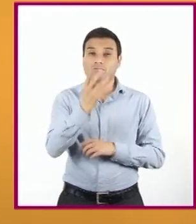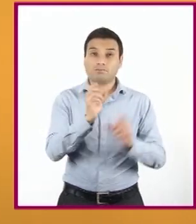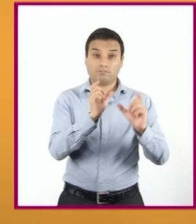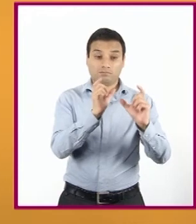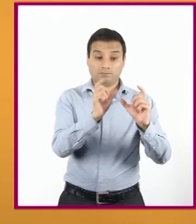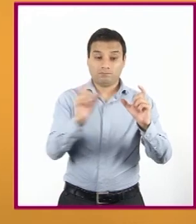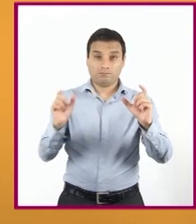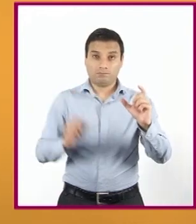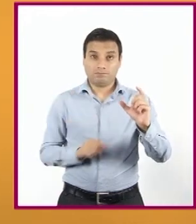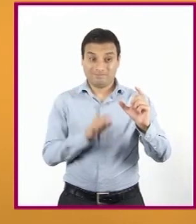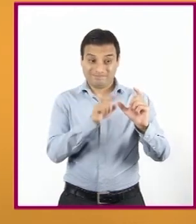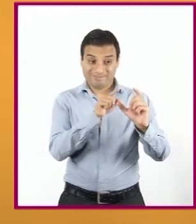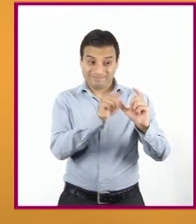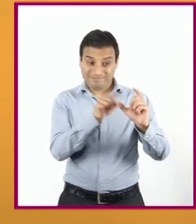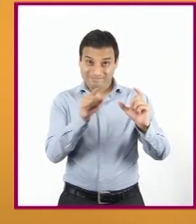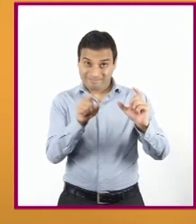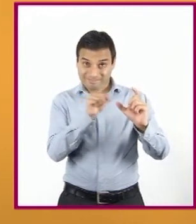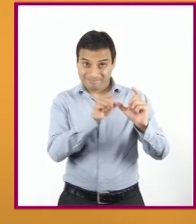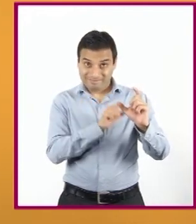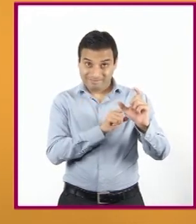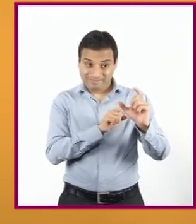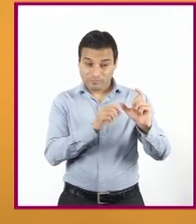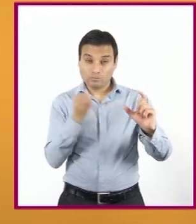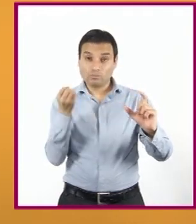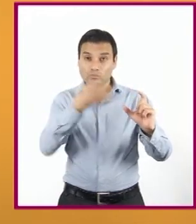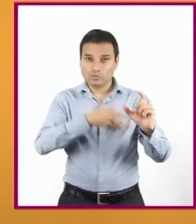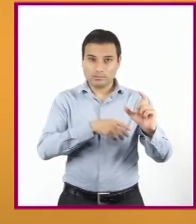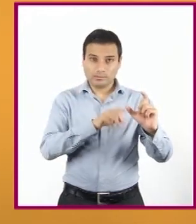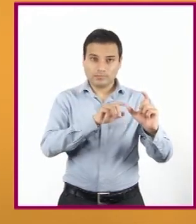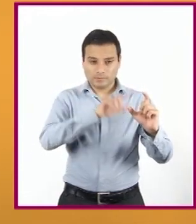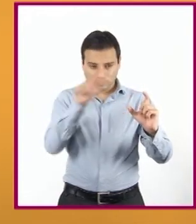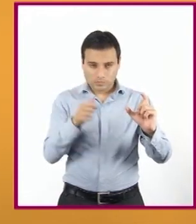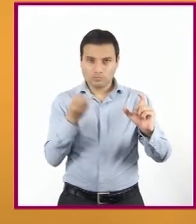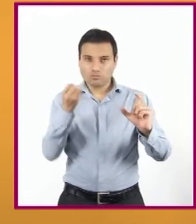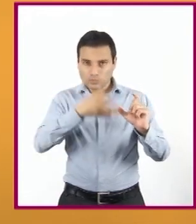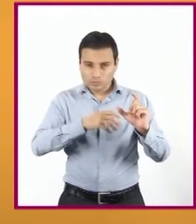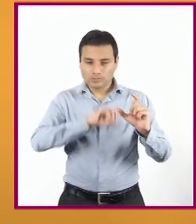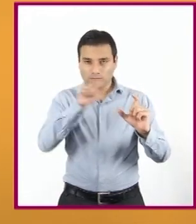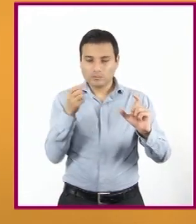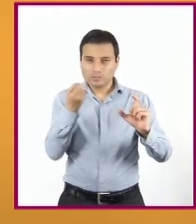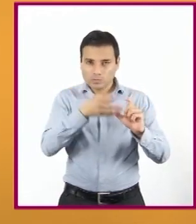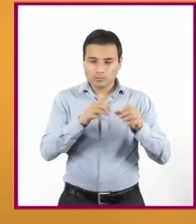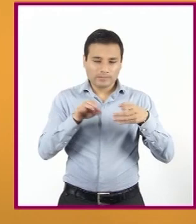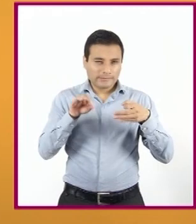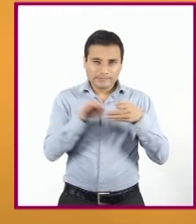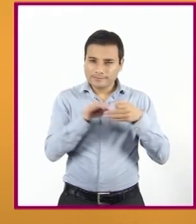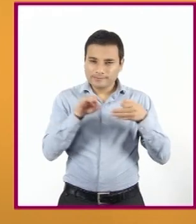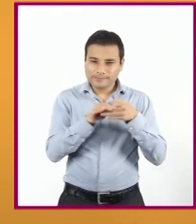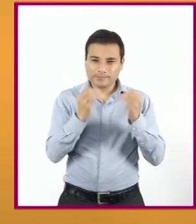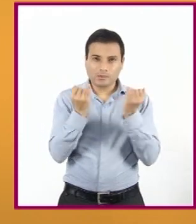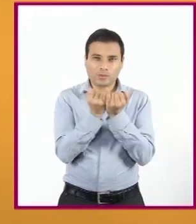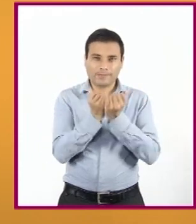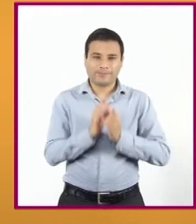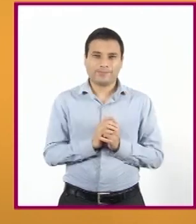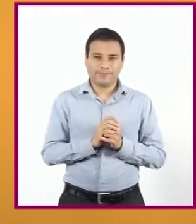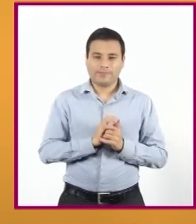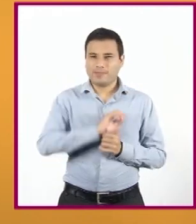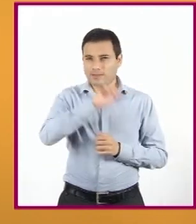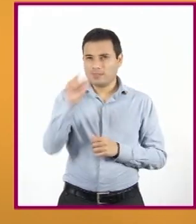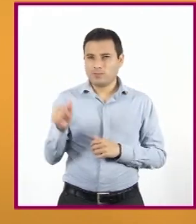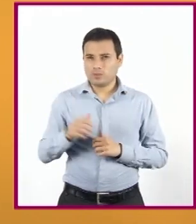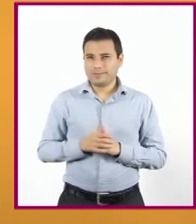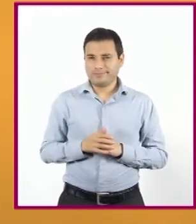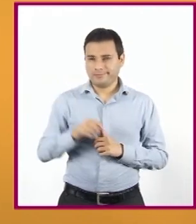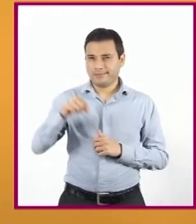respetando que la diferencia entre términos consecutivos sea constante. Después, utilicen la estrategia vista durante